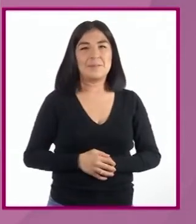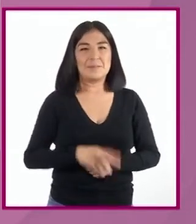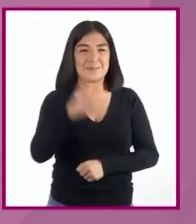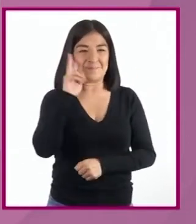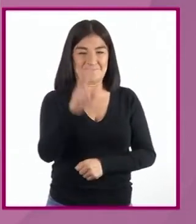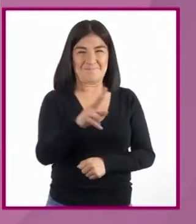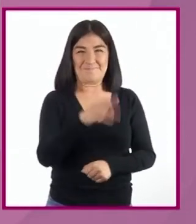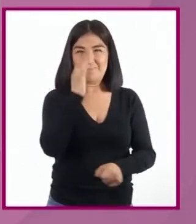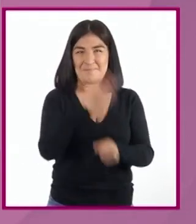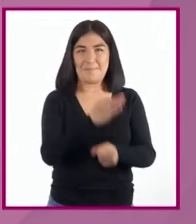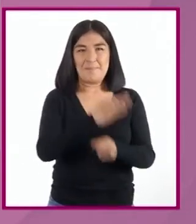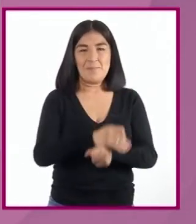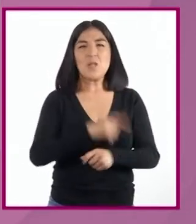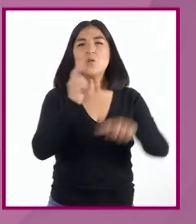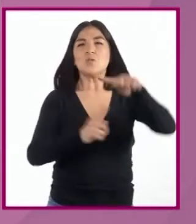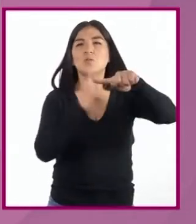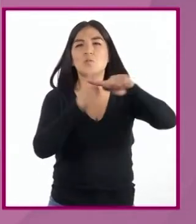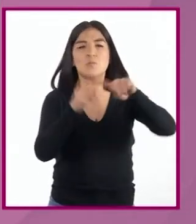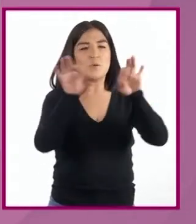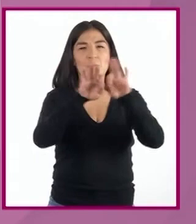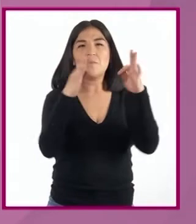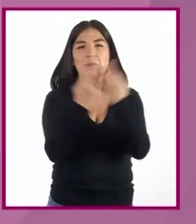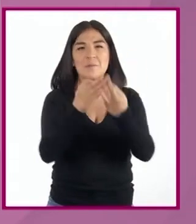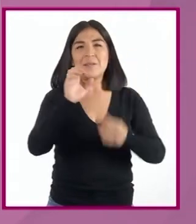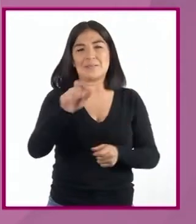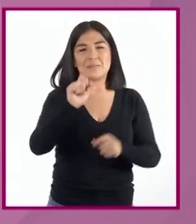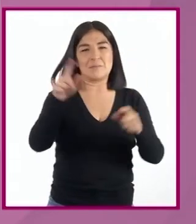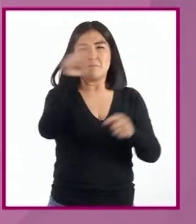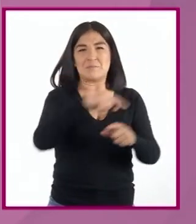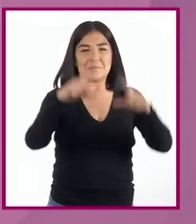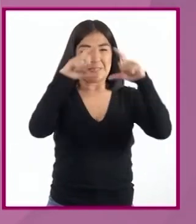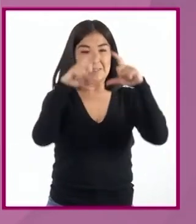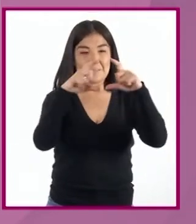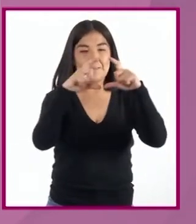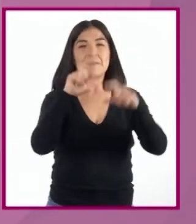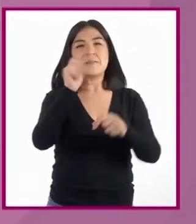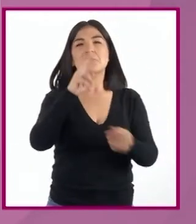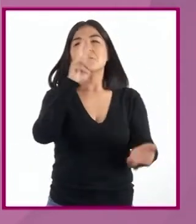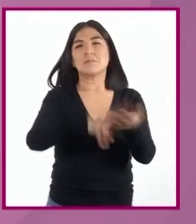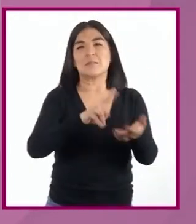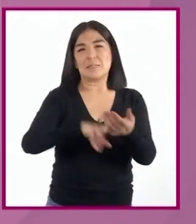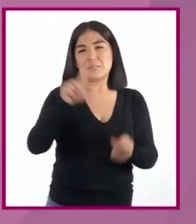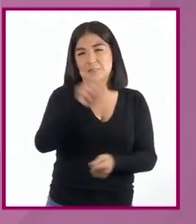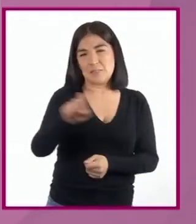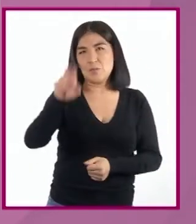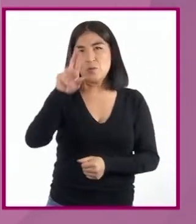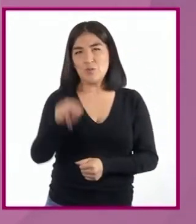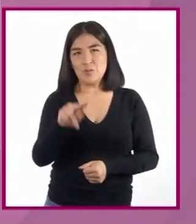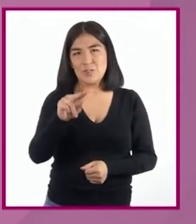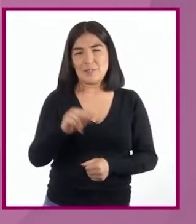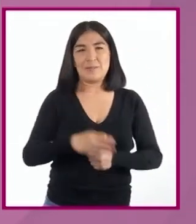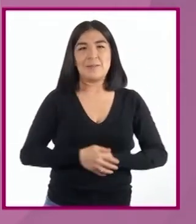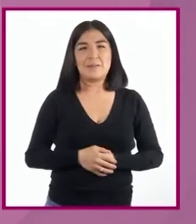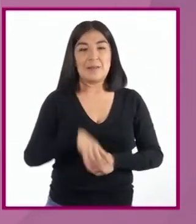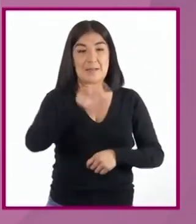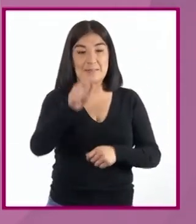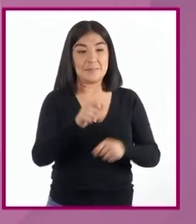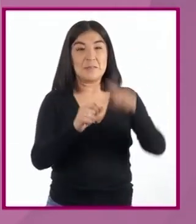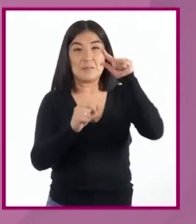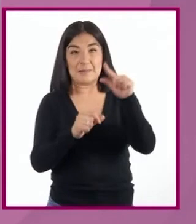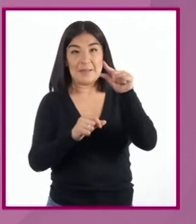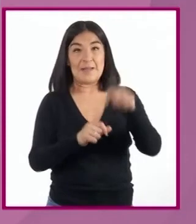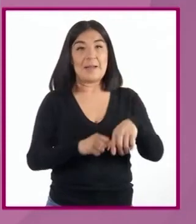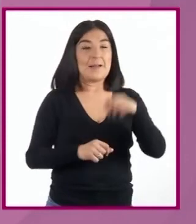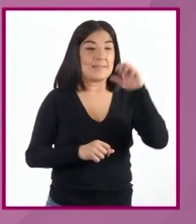pueden apreciar, su suma forma un semicírculo que equivale a 180 grados. El ángulo C y